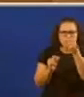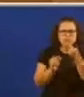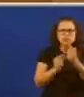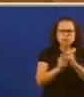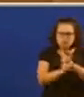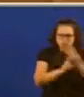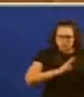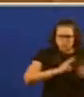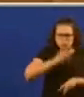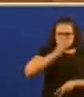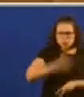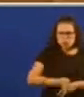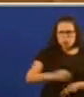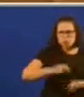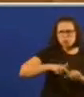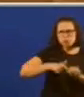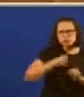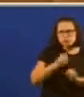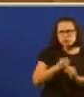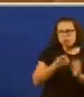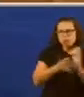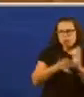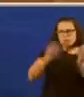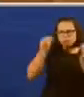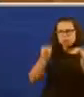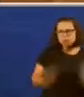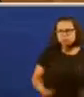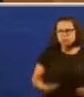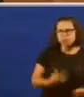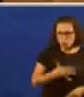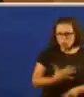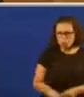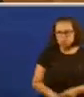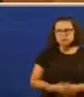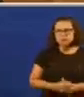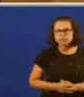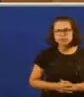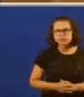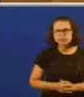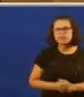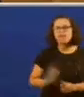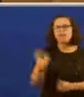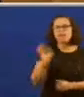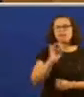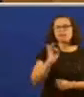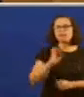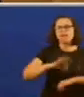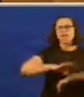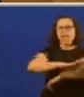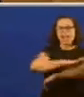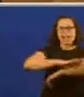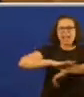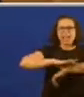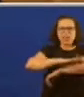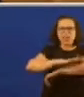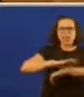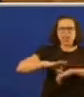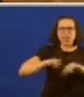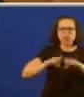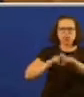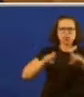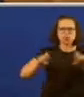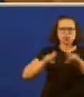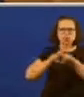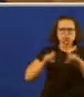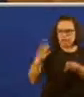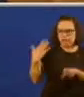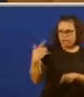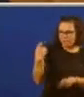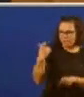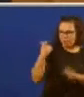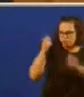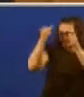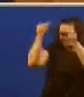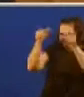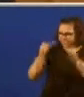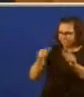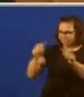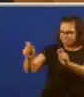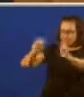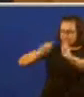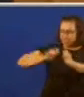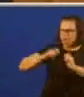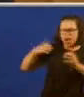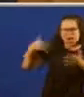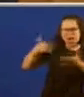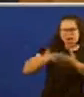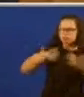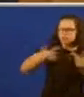calidade? Vostede pode decirlle a unha enseñeira industrial que hai pouco que se licenció que estudiou duramente